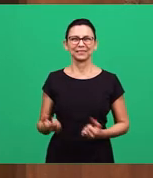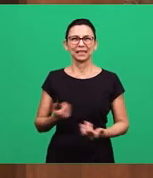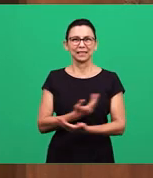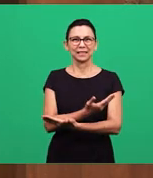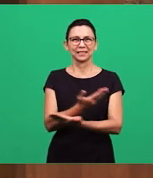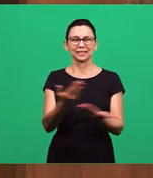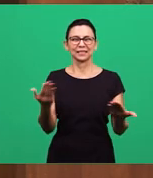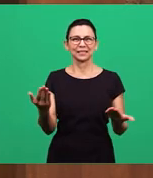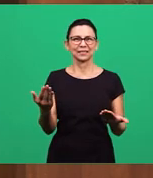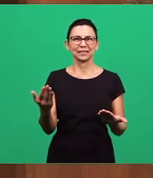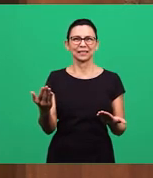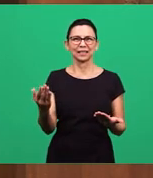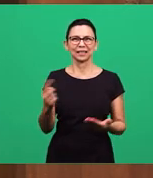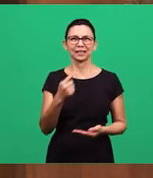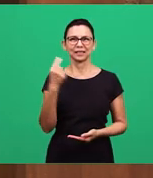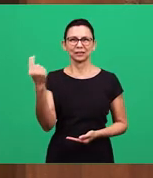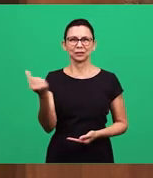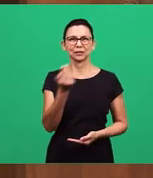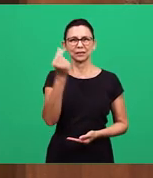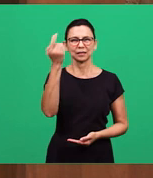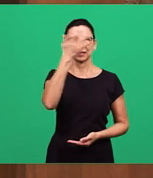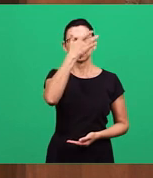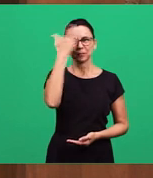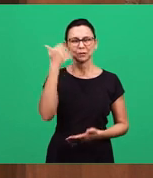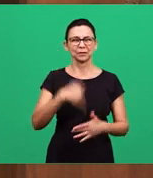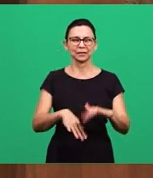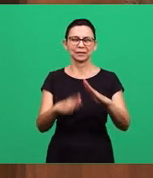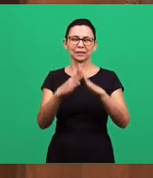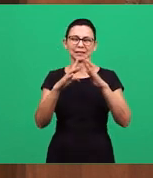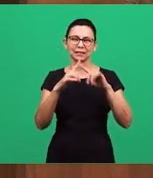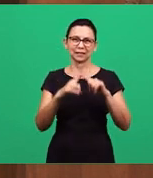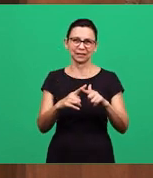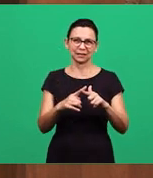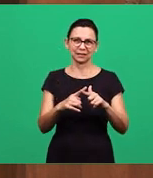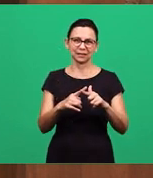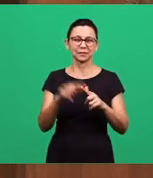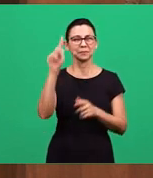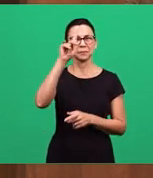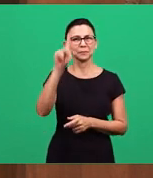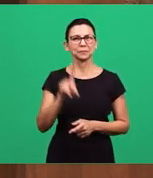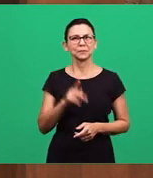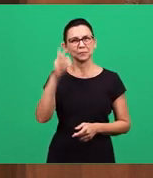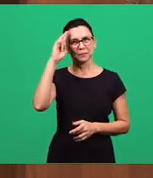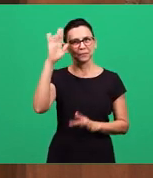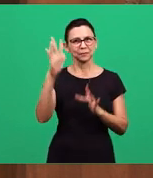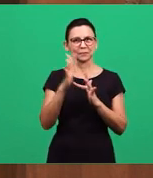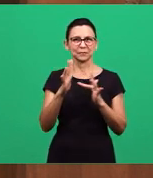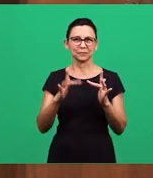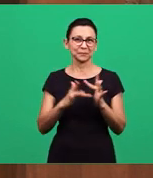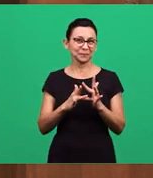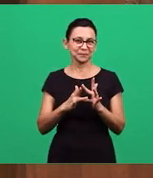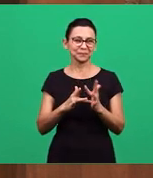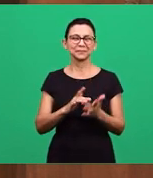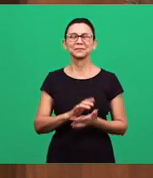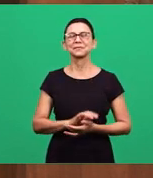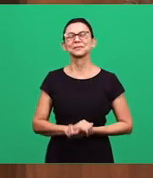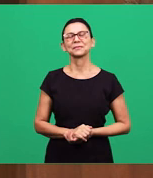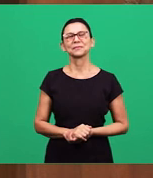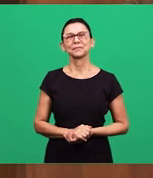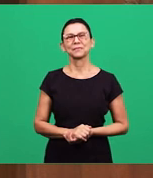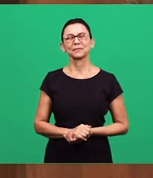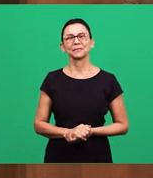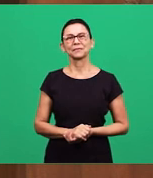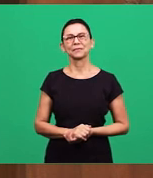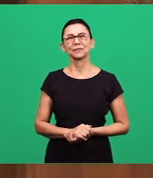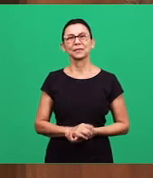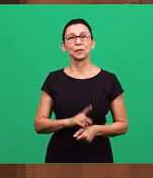Nosotros queremos saludar a todos los hermanos que están en las iglesias con la paz del Señor Jesús.